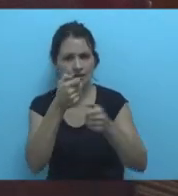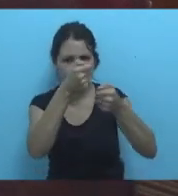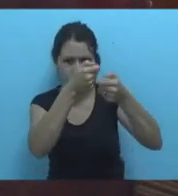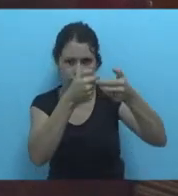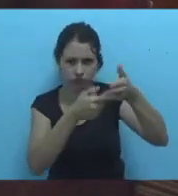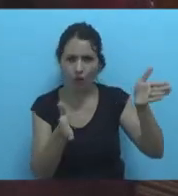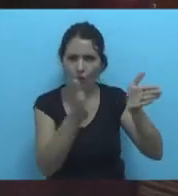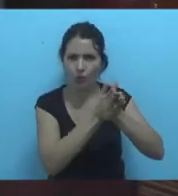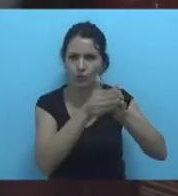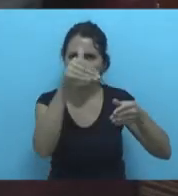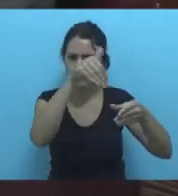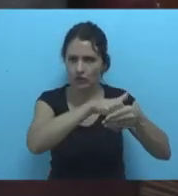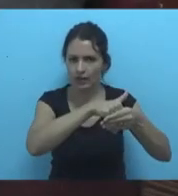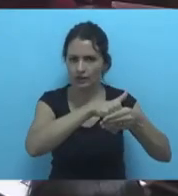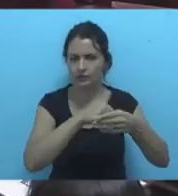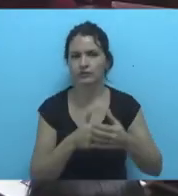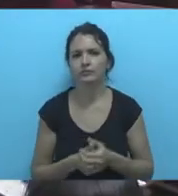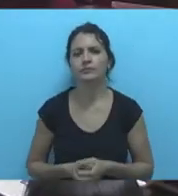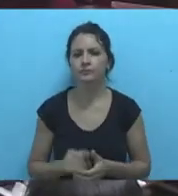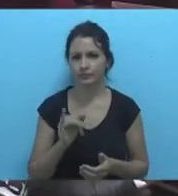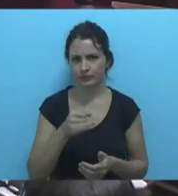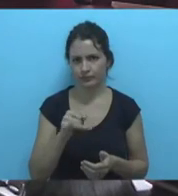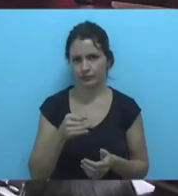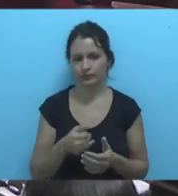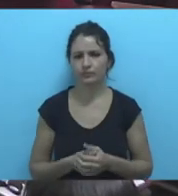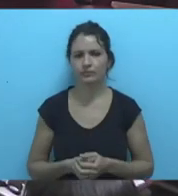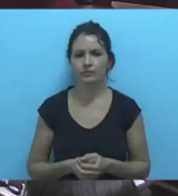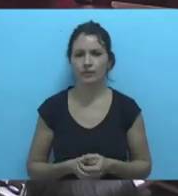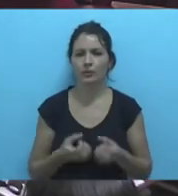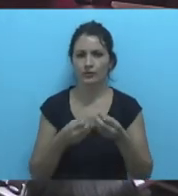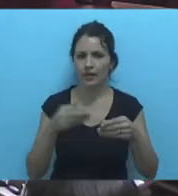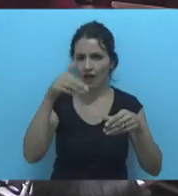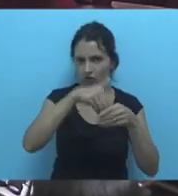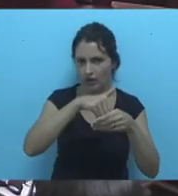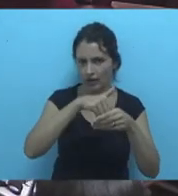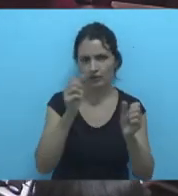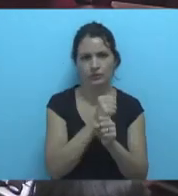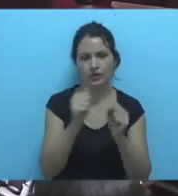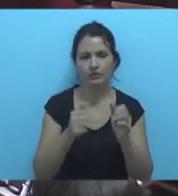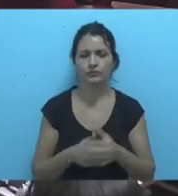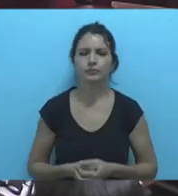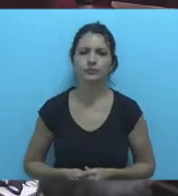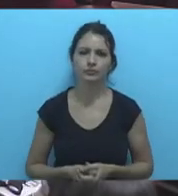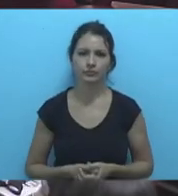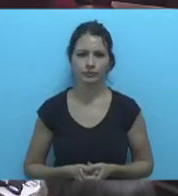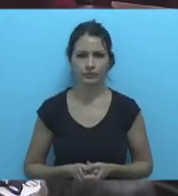En consideración la moción del diputado Farías, aprobado. En consideración el orden del día, aprobado.